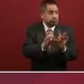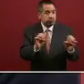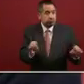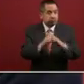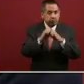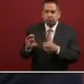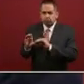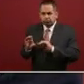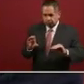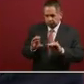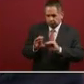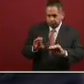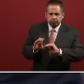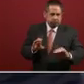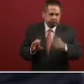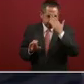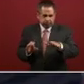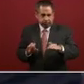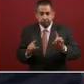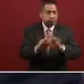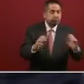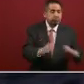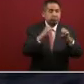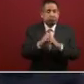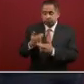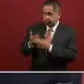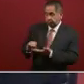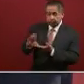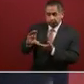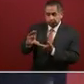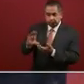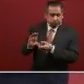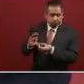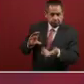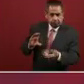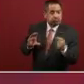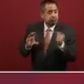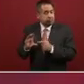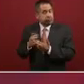para contingencias de ese fondo tiene